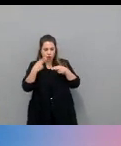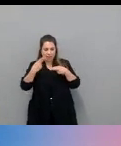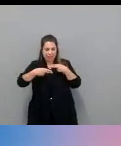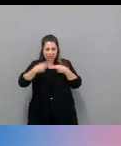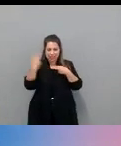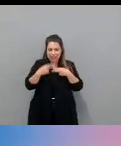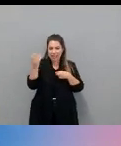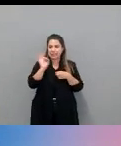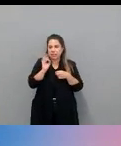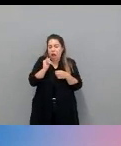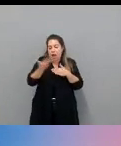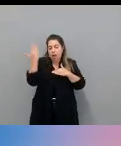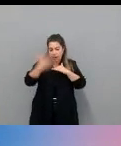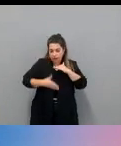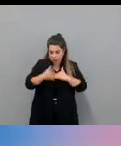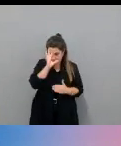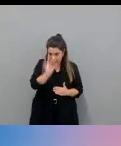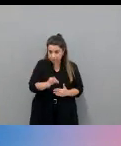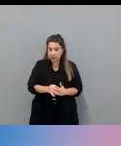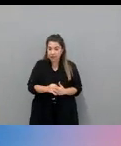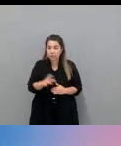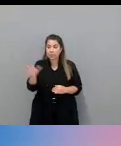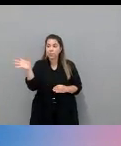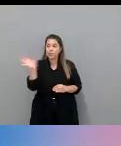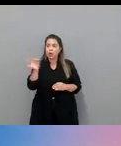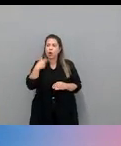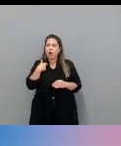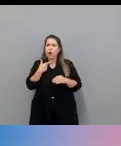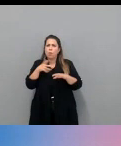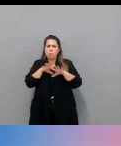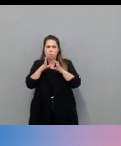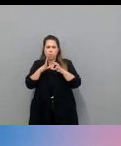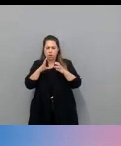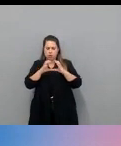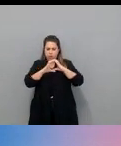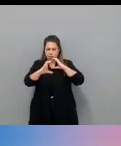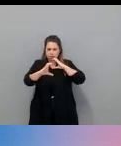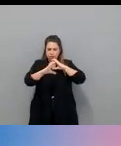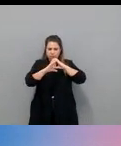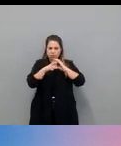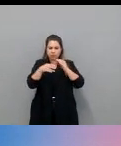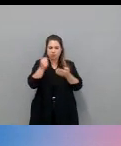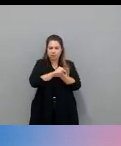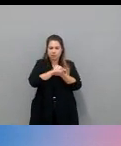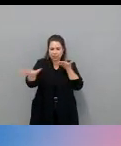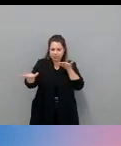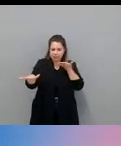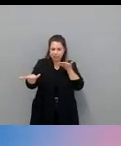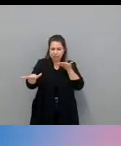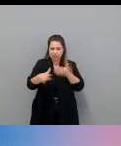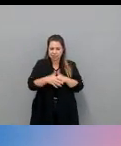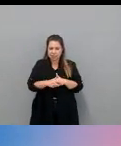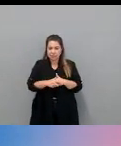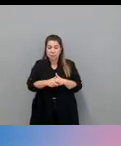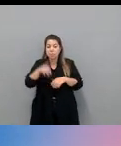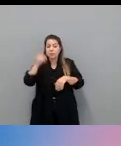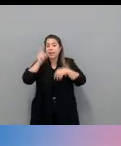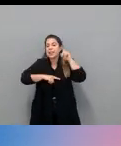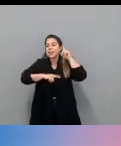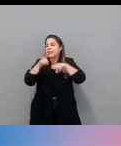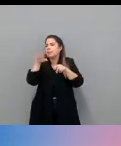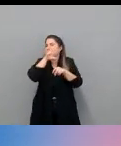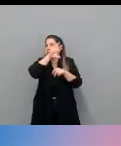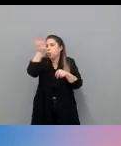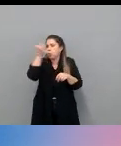un límite, bonos de bus gratuitos, es decir, ahí hay muchísima diferencia y va a depender de cada